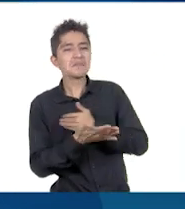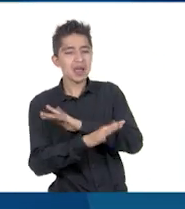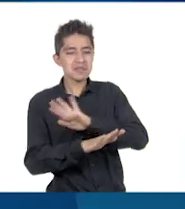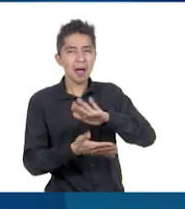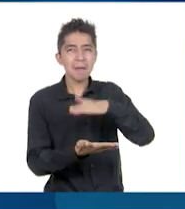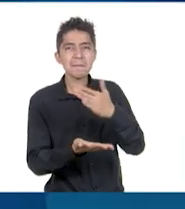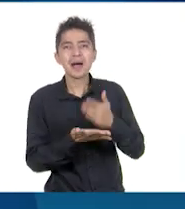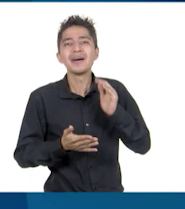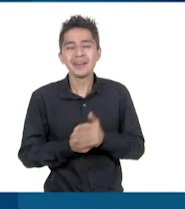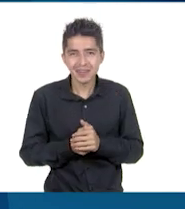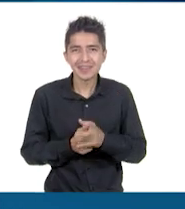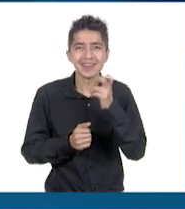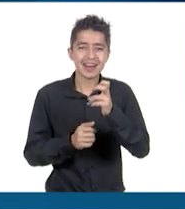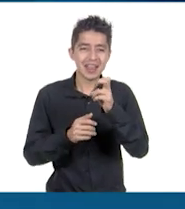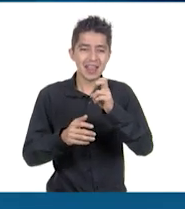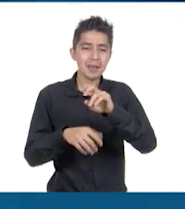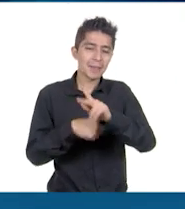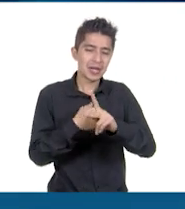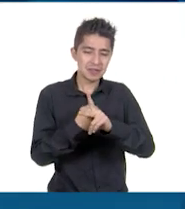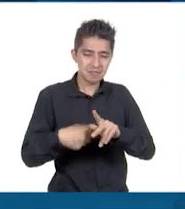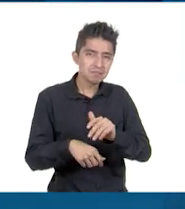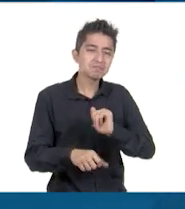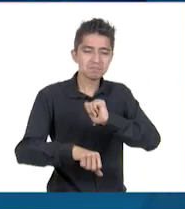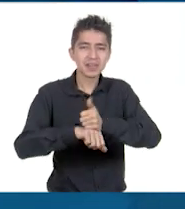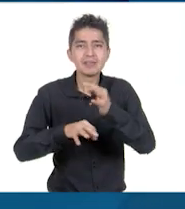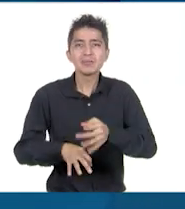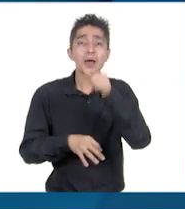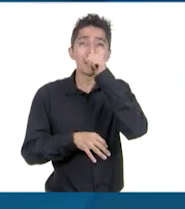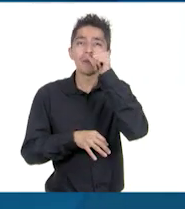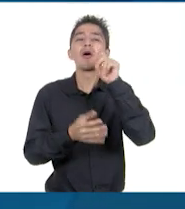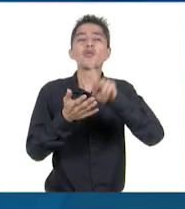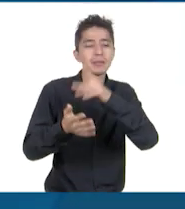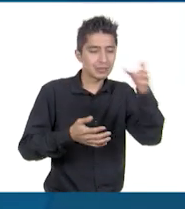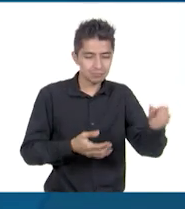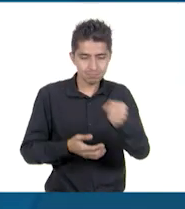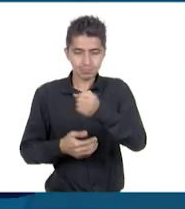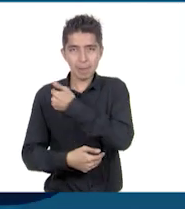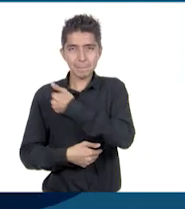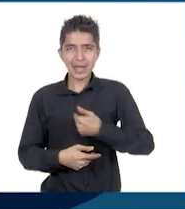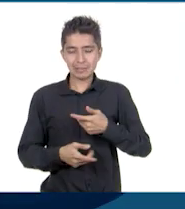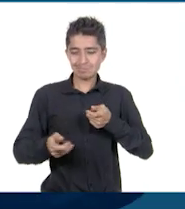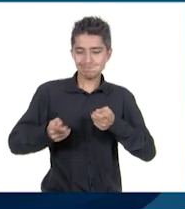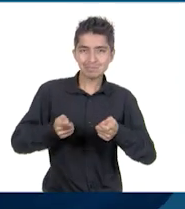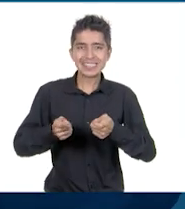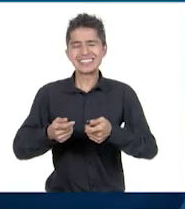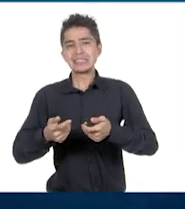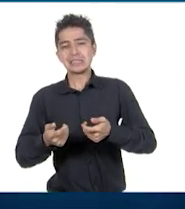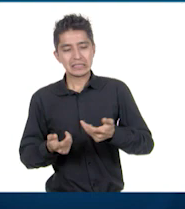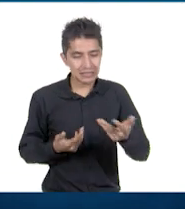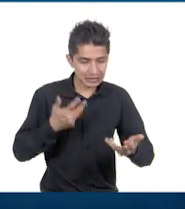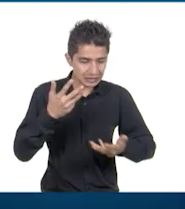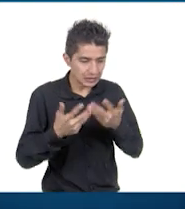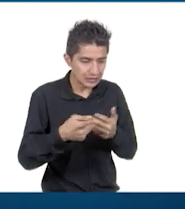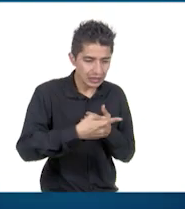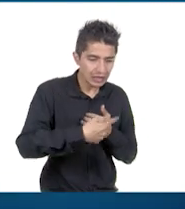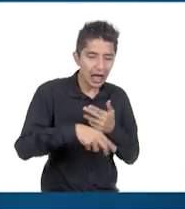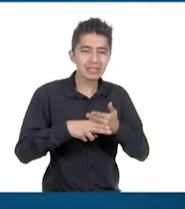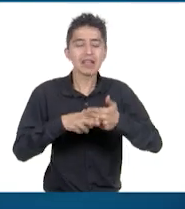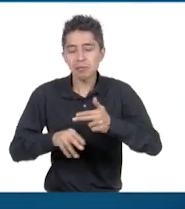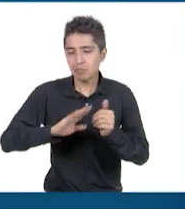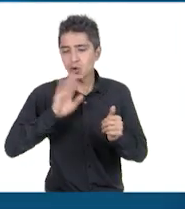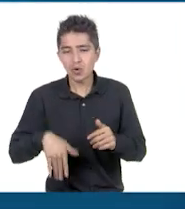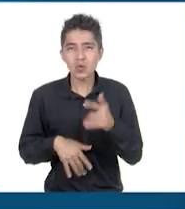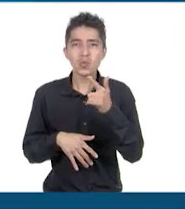de la restauración de la República. Juárez regresó a la presidencia, pero gobernó en medio de una fuerte oposición hasta su muerte en julio